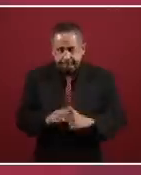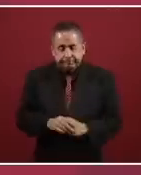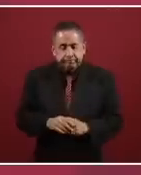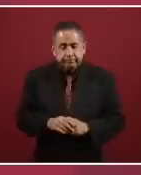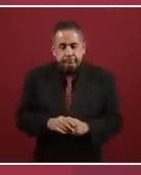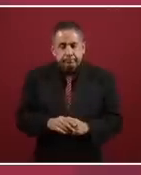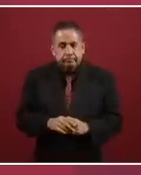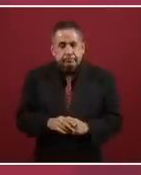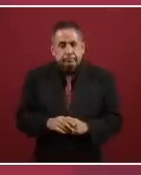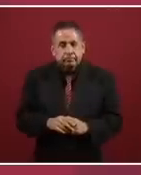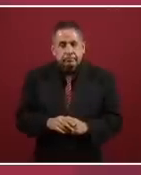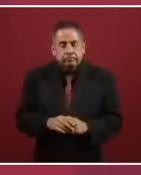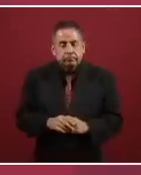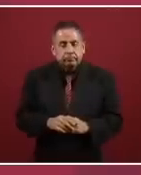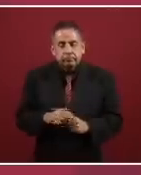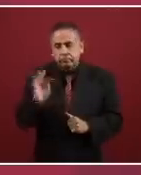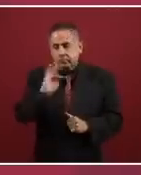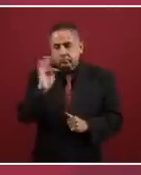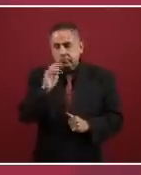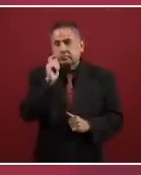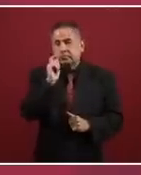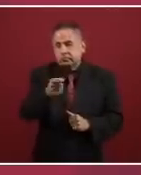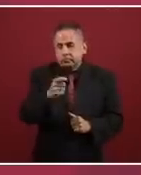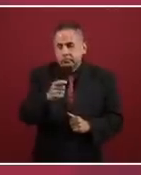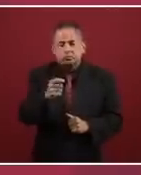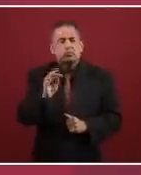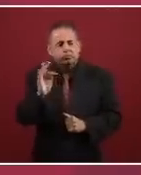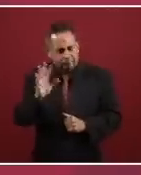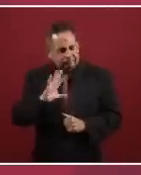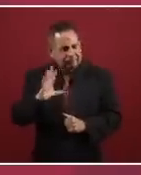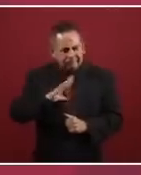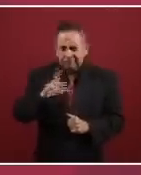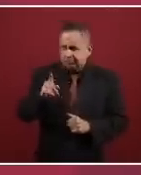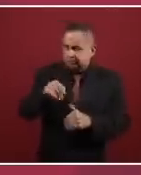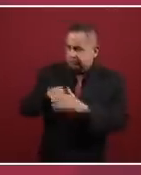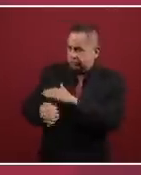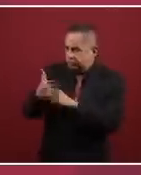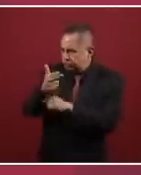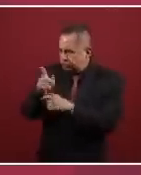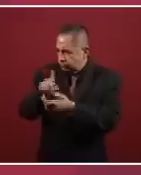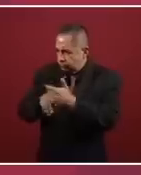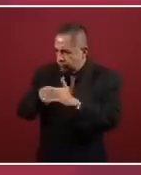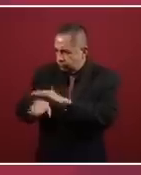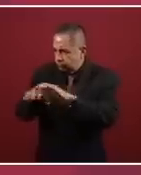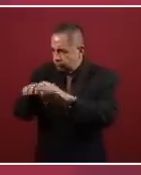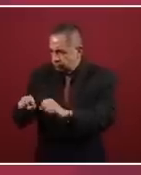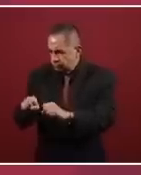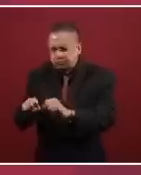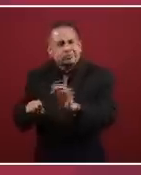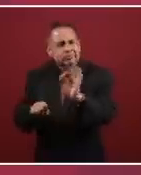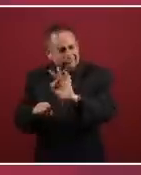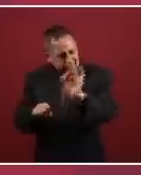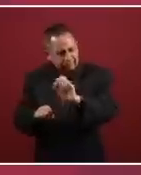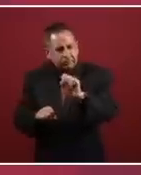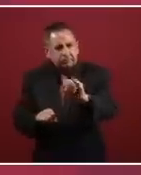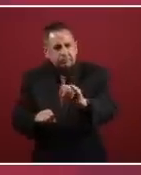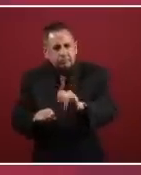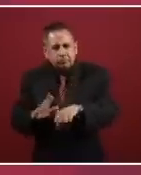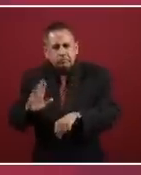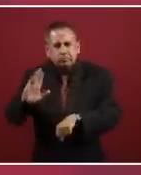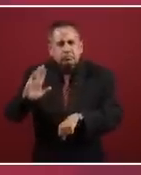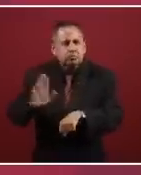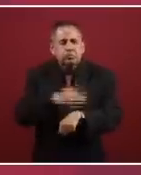haya una actividad de ese tipo, pero vamos mejor a esperar a que